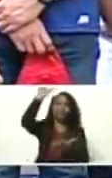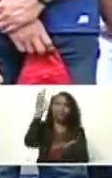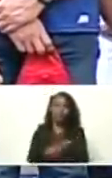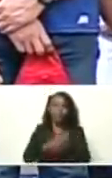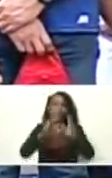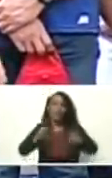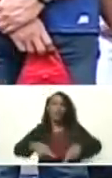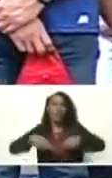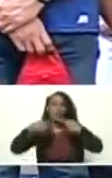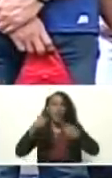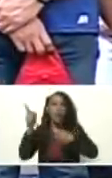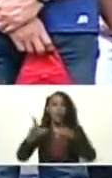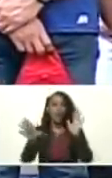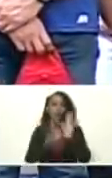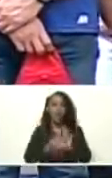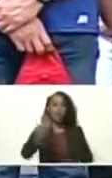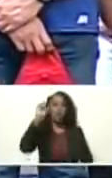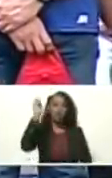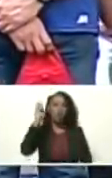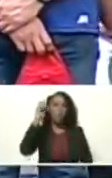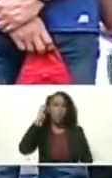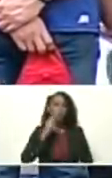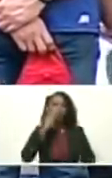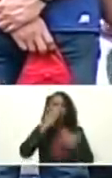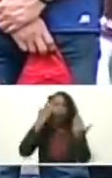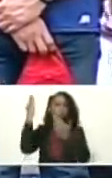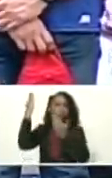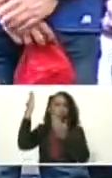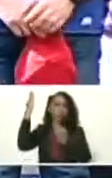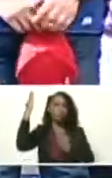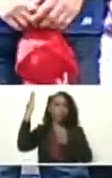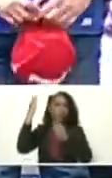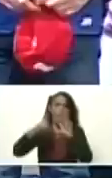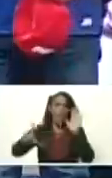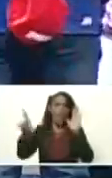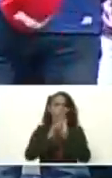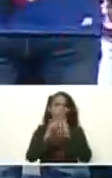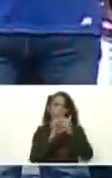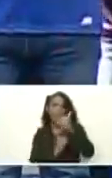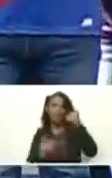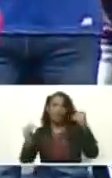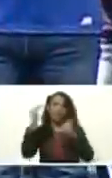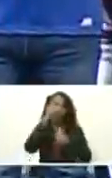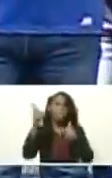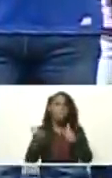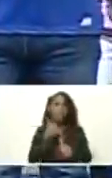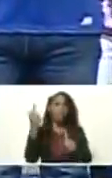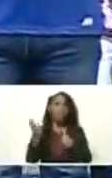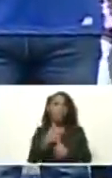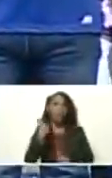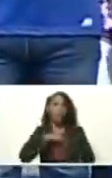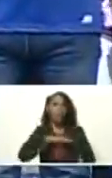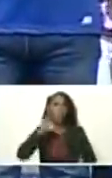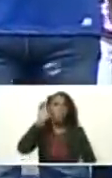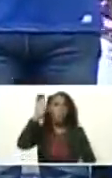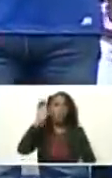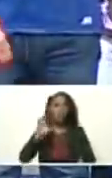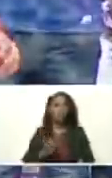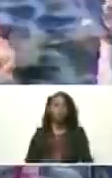referéndum esta constitución bolivariana, que es la ley de leyes para nuestra patria.